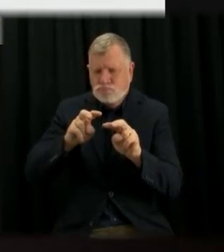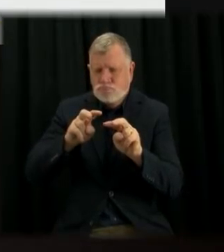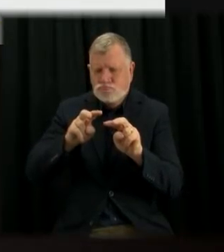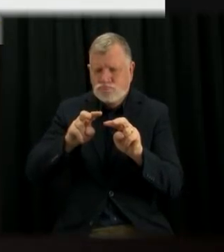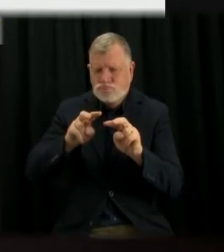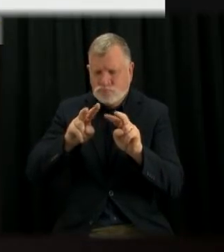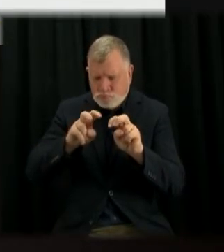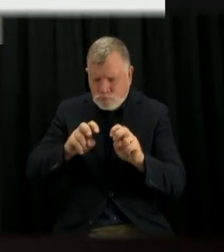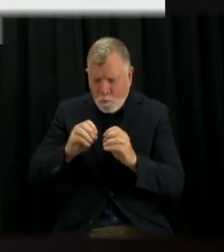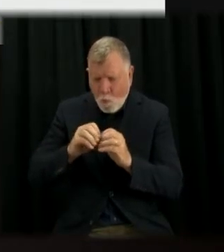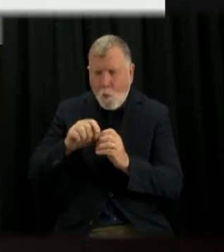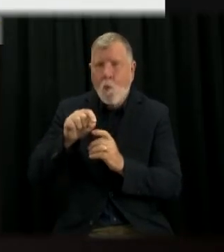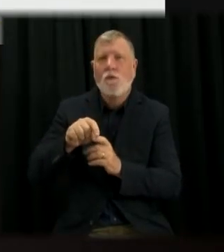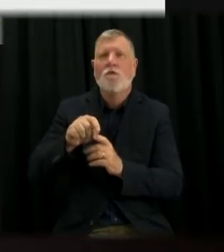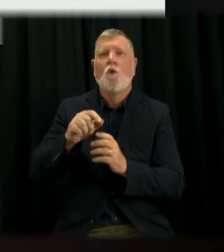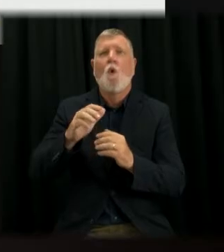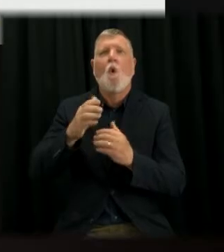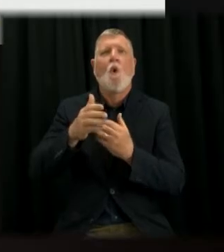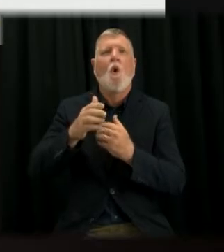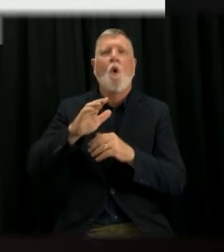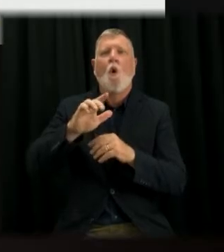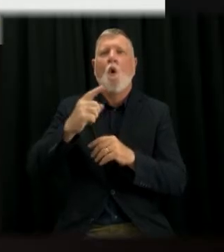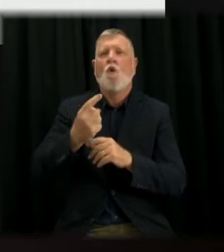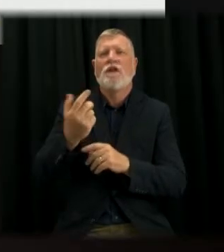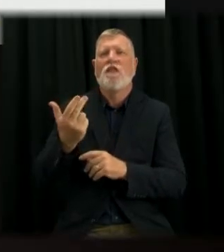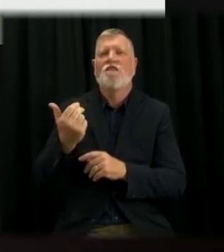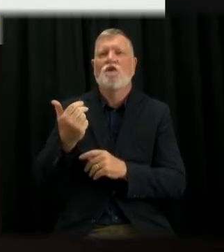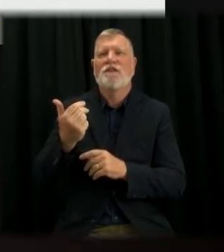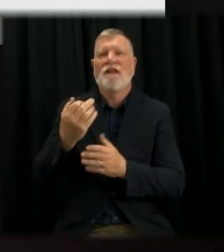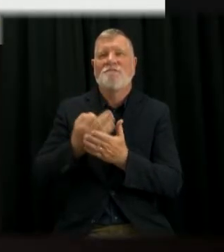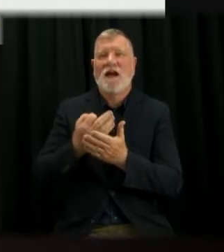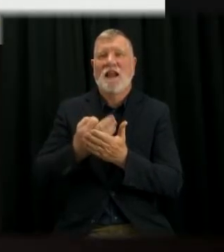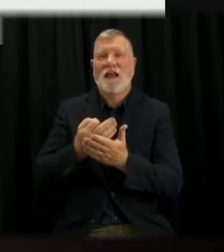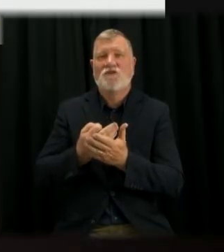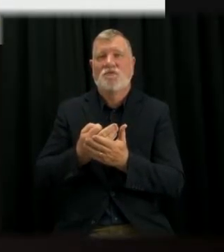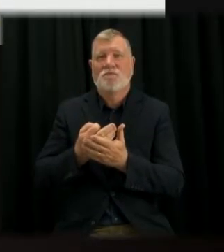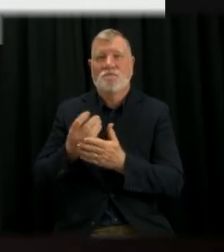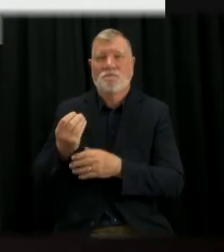Cuando le damos un vistazo más cerca,